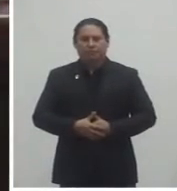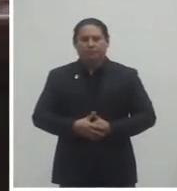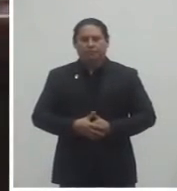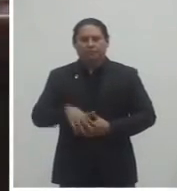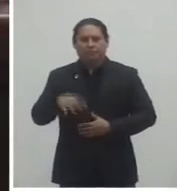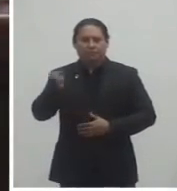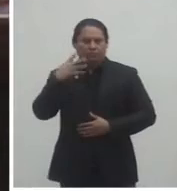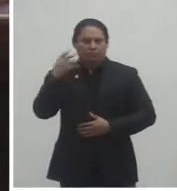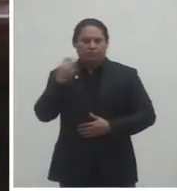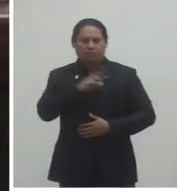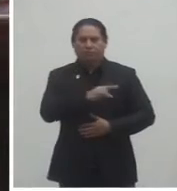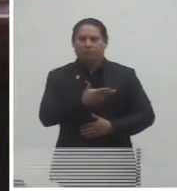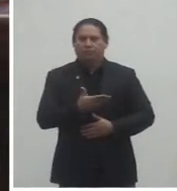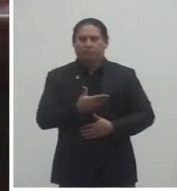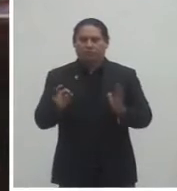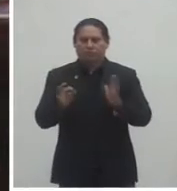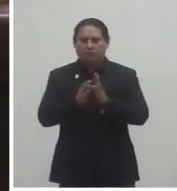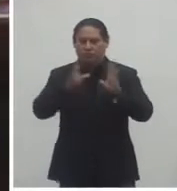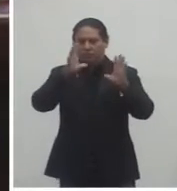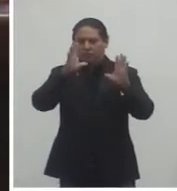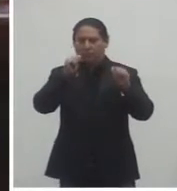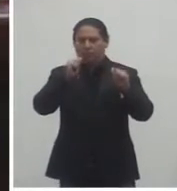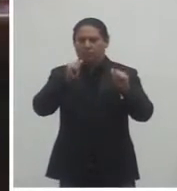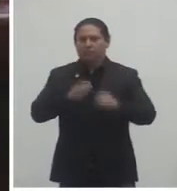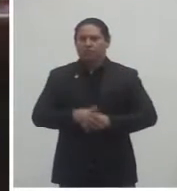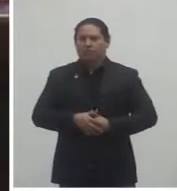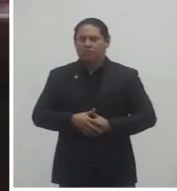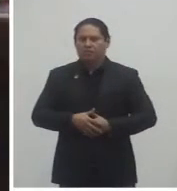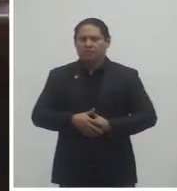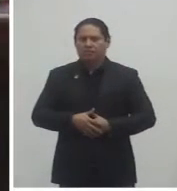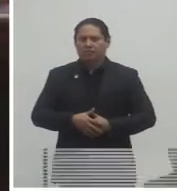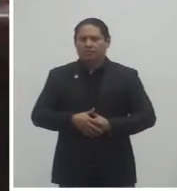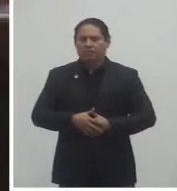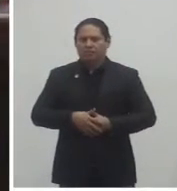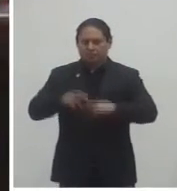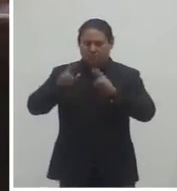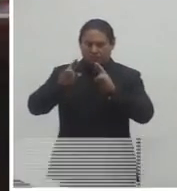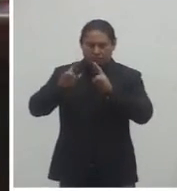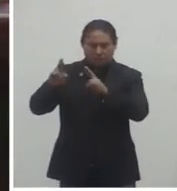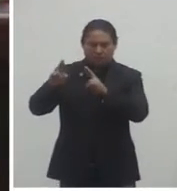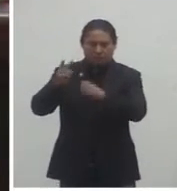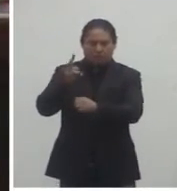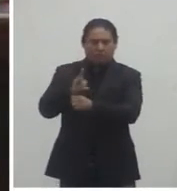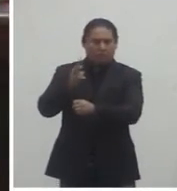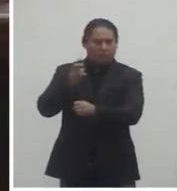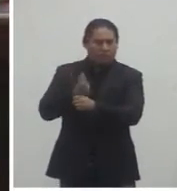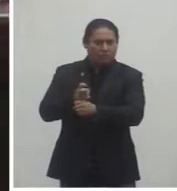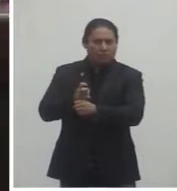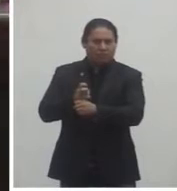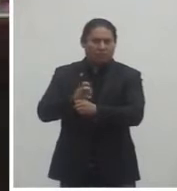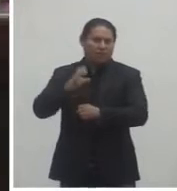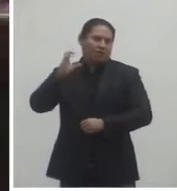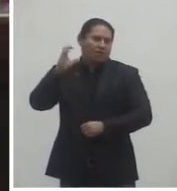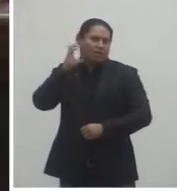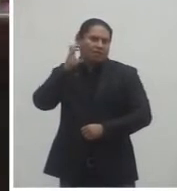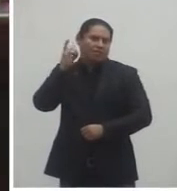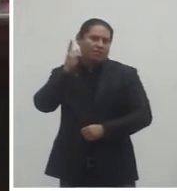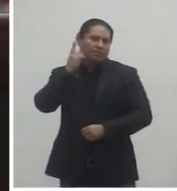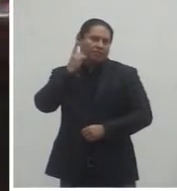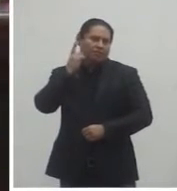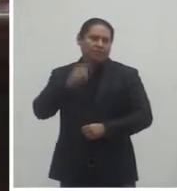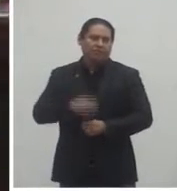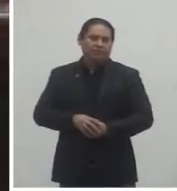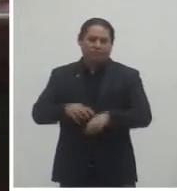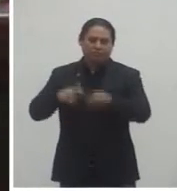Honorable Asamblea, recibimos punto de acuerdo por el que respetuosamente se exhorta a la Honorable Cámara de Diputados